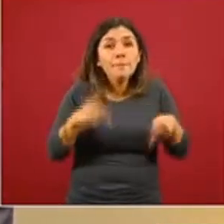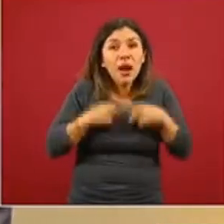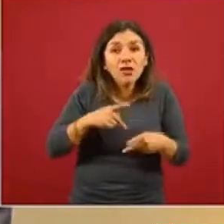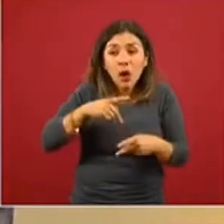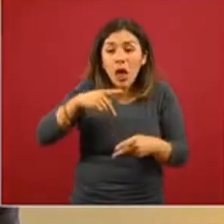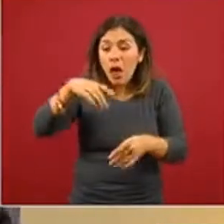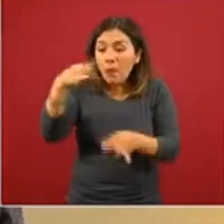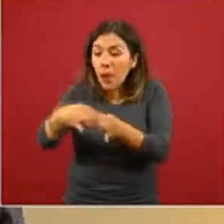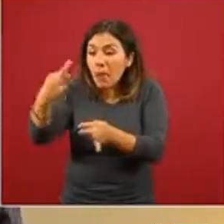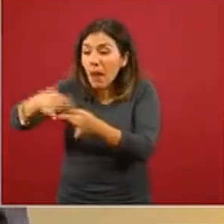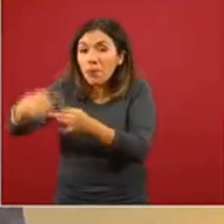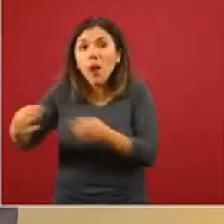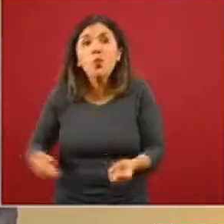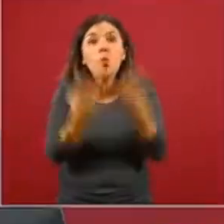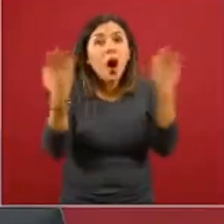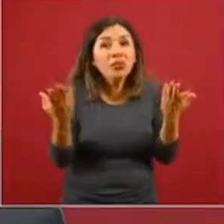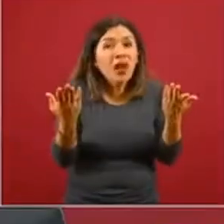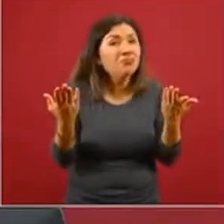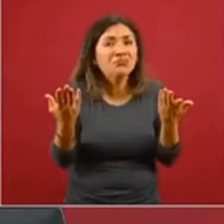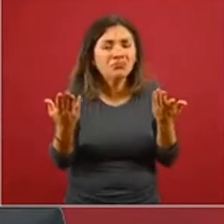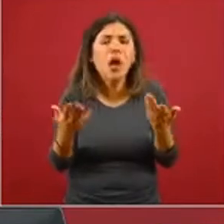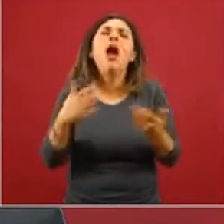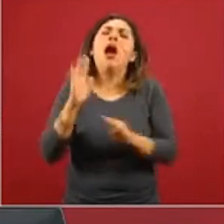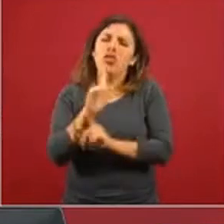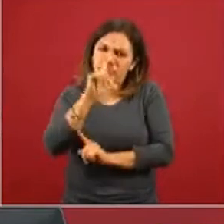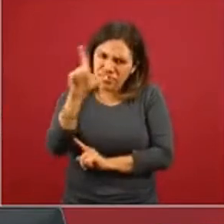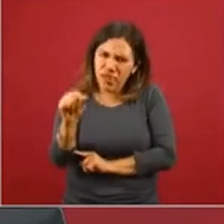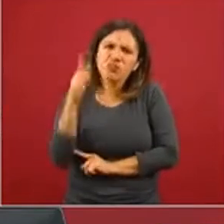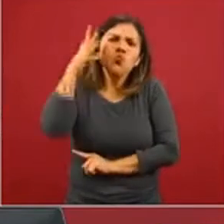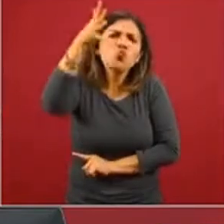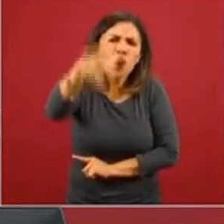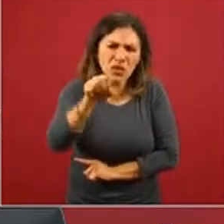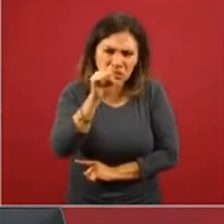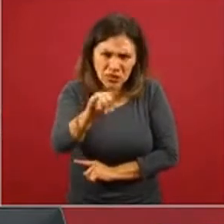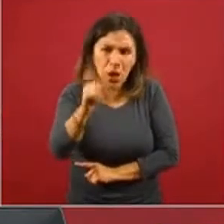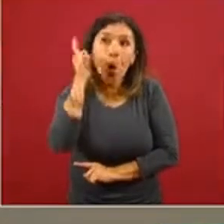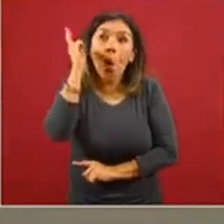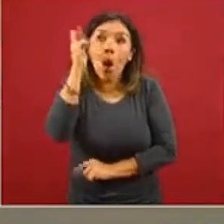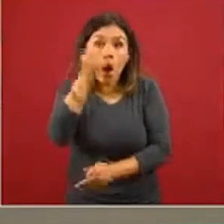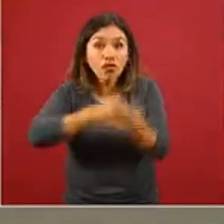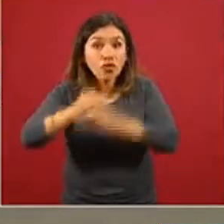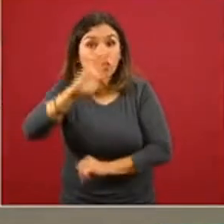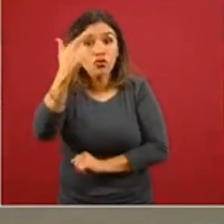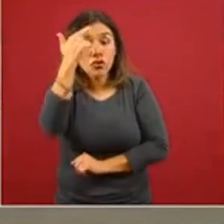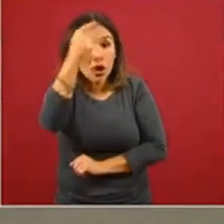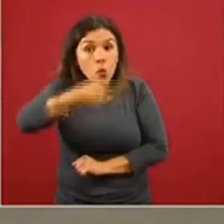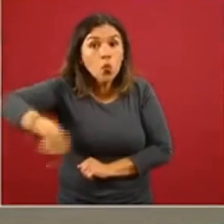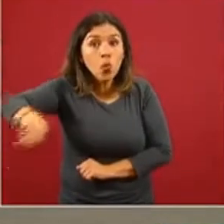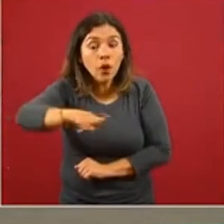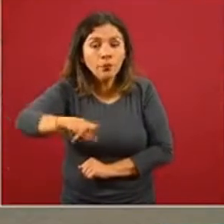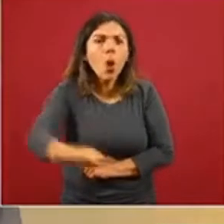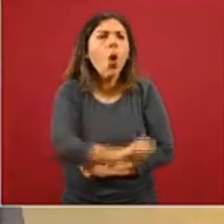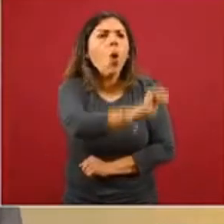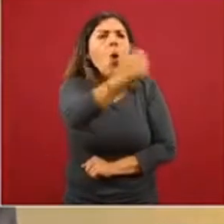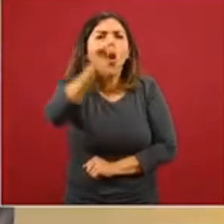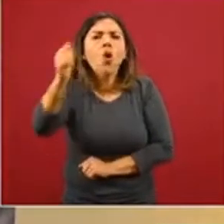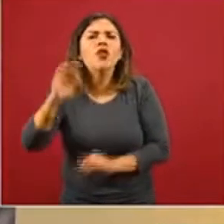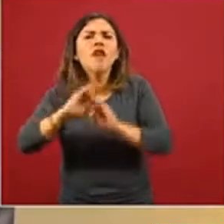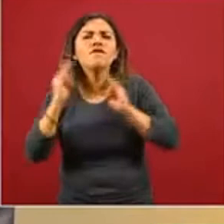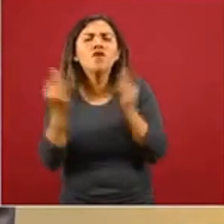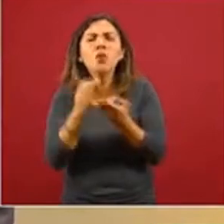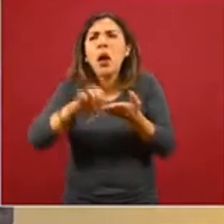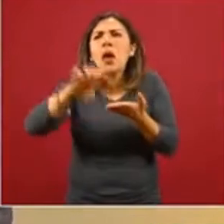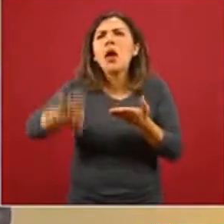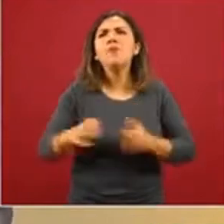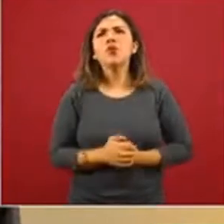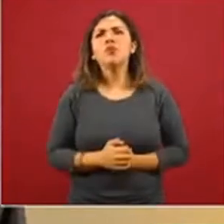uno de los casos. Llegará el momento, y espero que lo tengamos todos presente, que a través de otros métodos, por